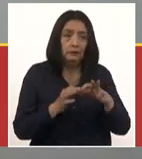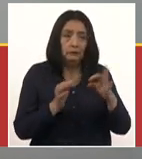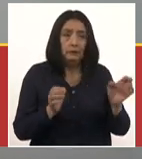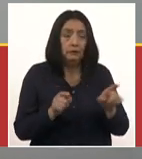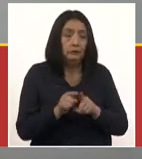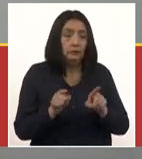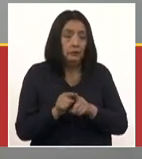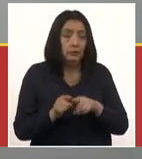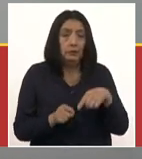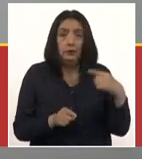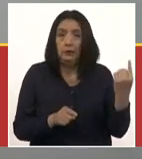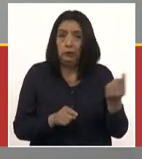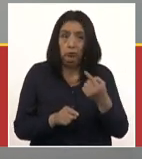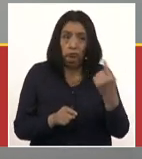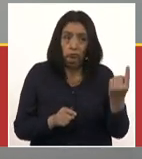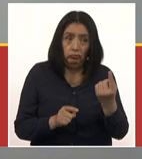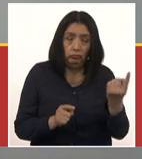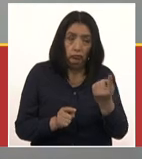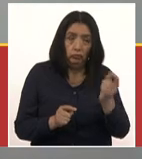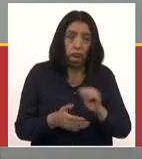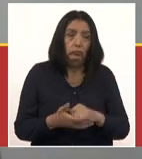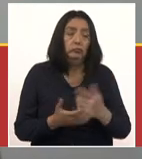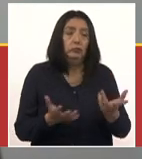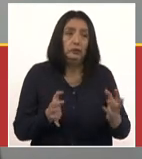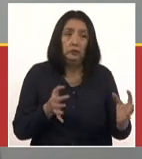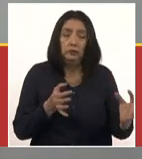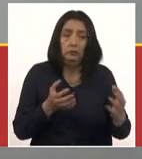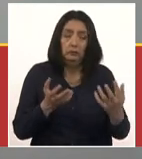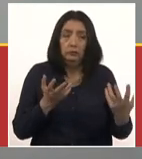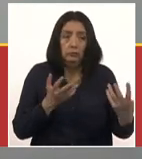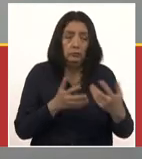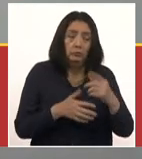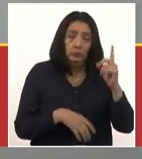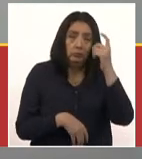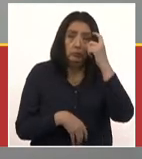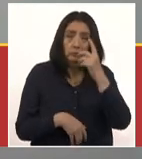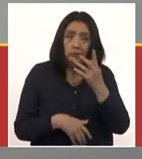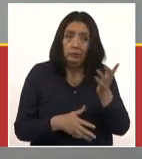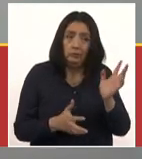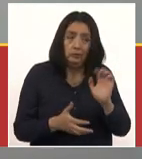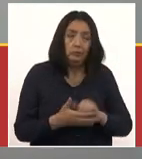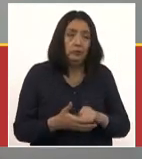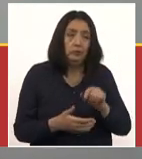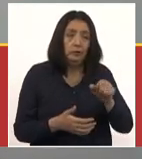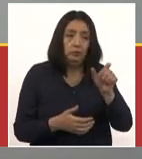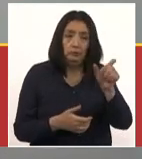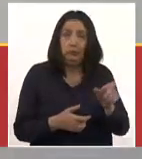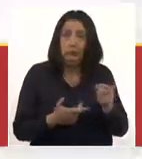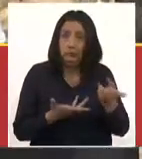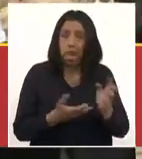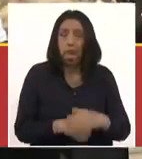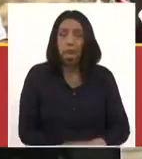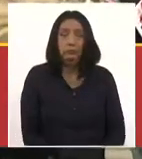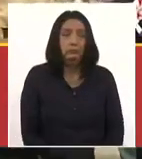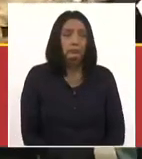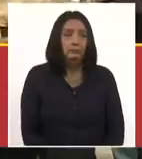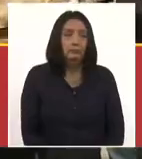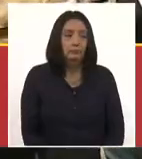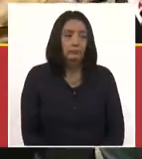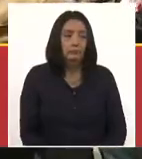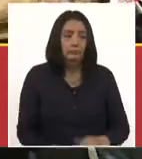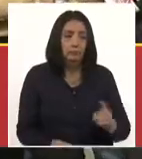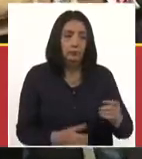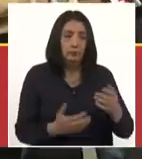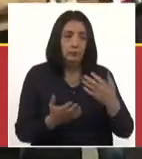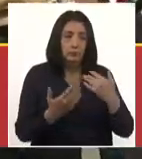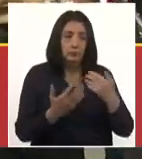también a todos aquellos que están ligados, digamos, por razones políticas a esta persona, ¿no? A raíz de